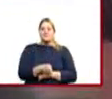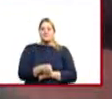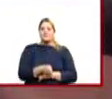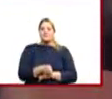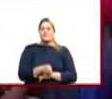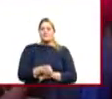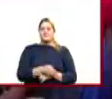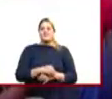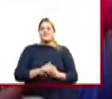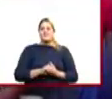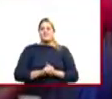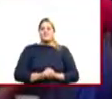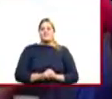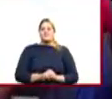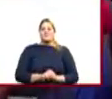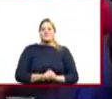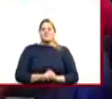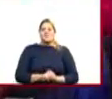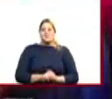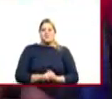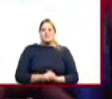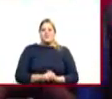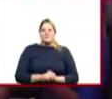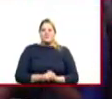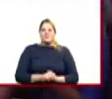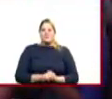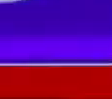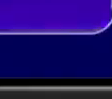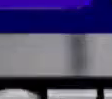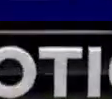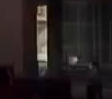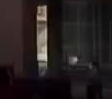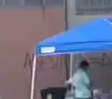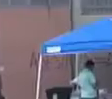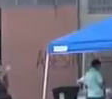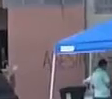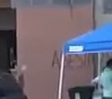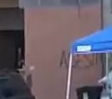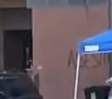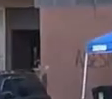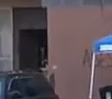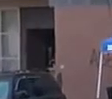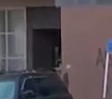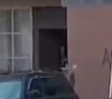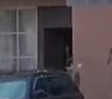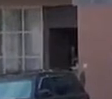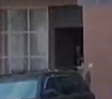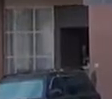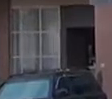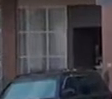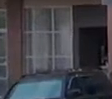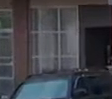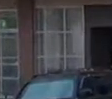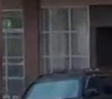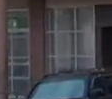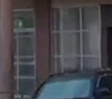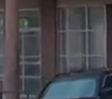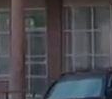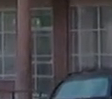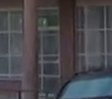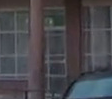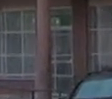aplicamos. Muchas gracias. El canciller de la República, Eduardo Enrique Reina, dando a conocer mayores detalles sobre esta comunicación que se ha